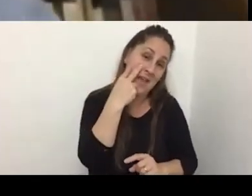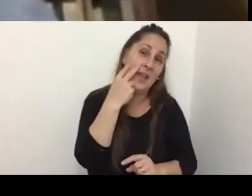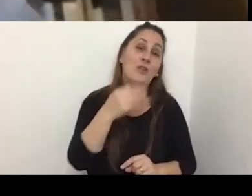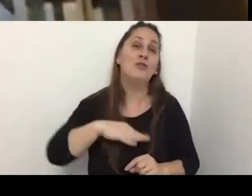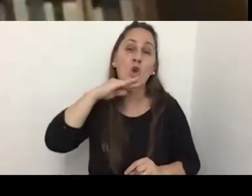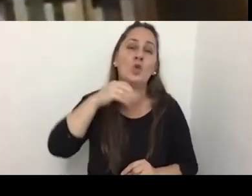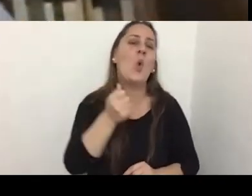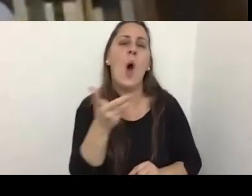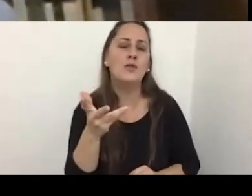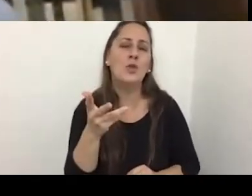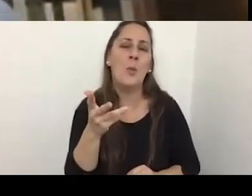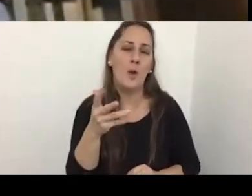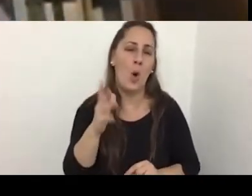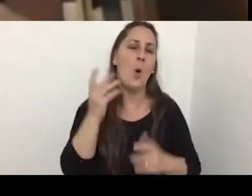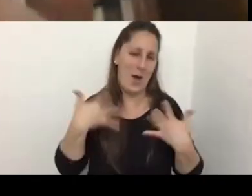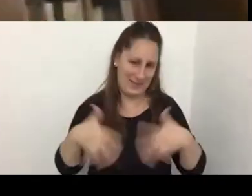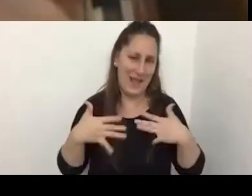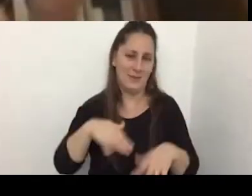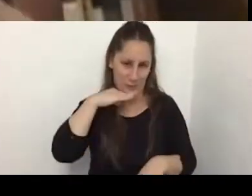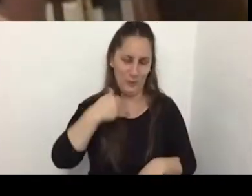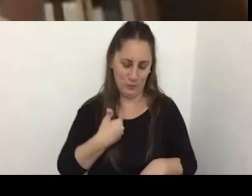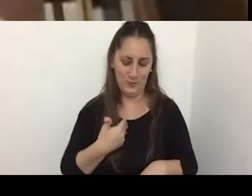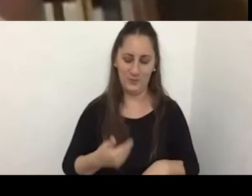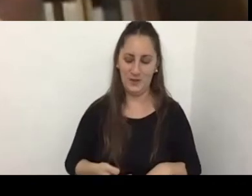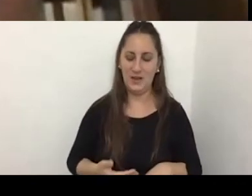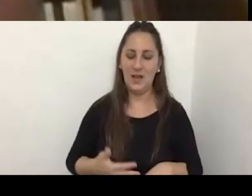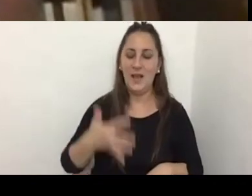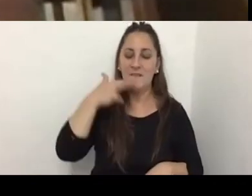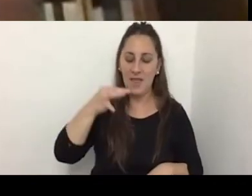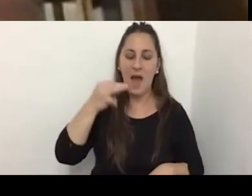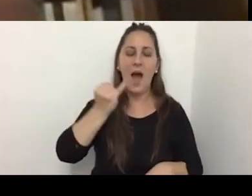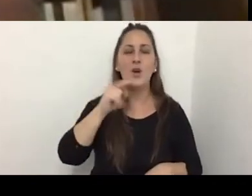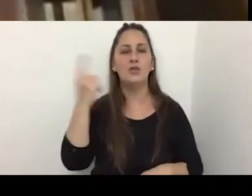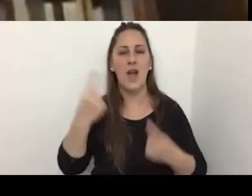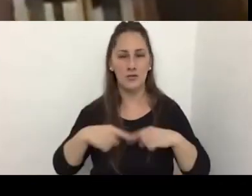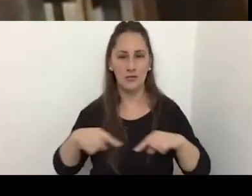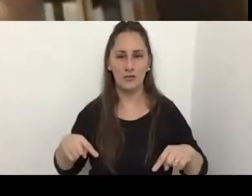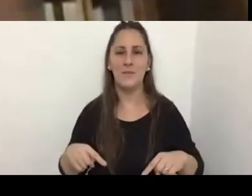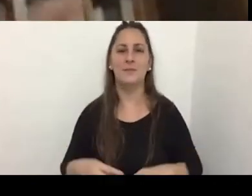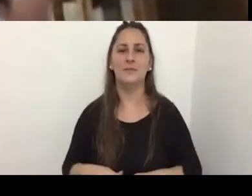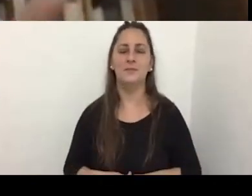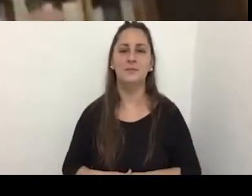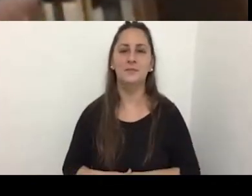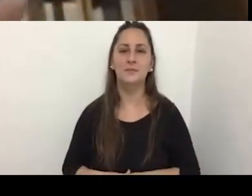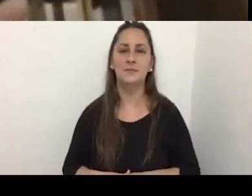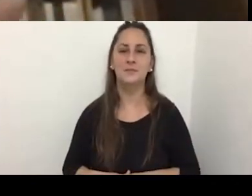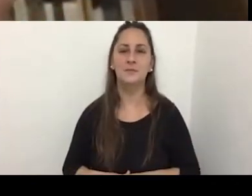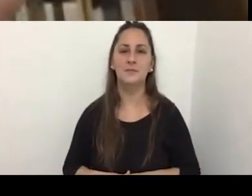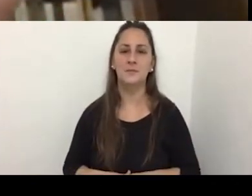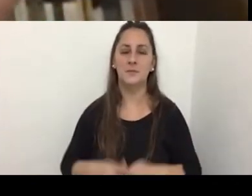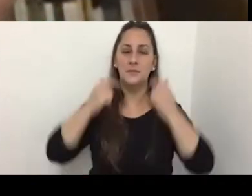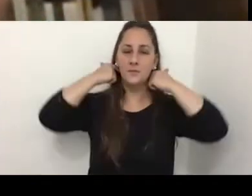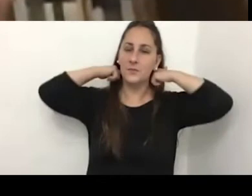o bastante tengo. En realidad lo que hay otra cosa es, más allá de la rentabilidad